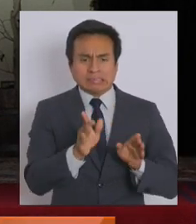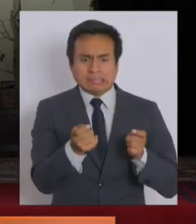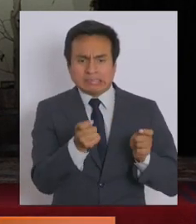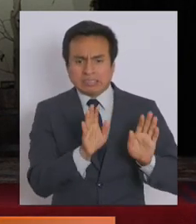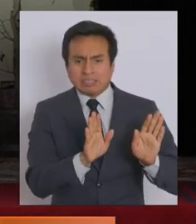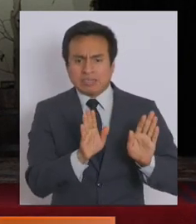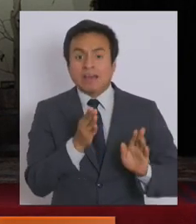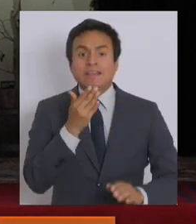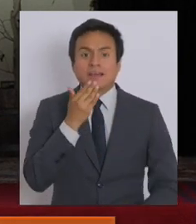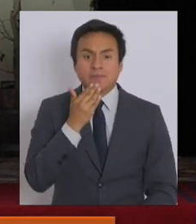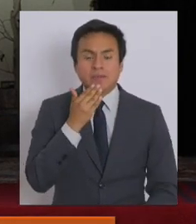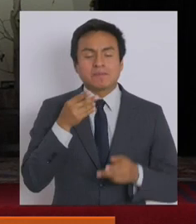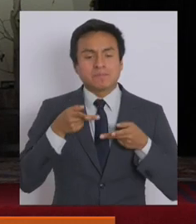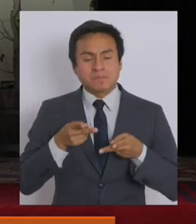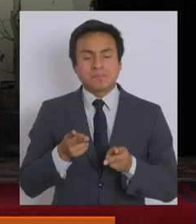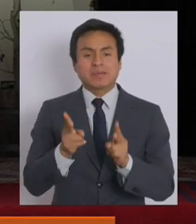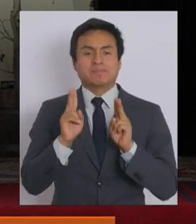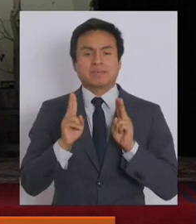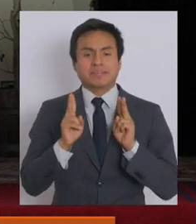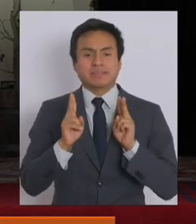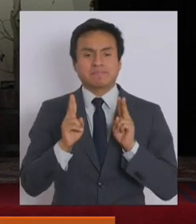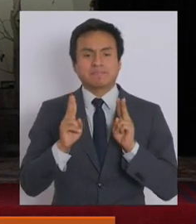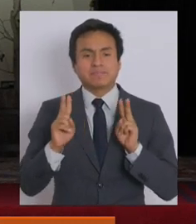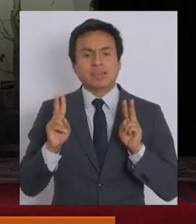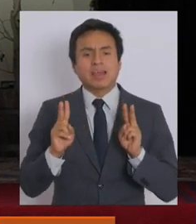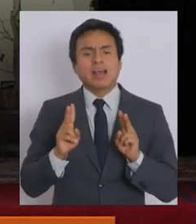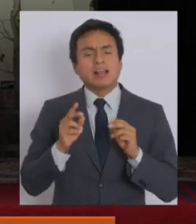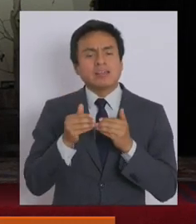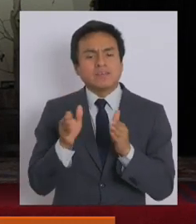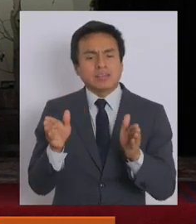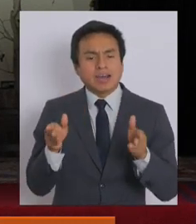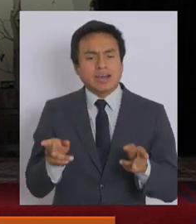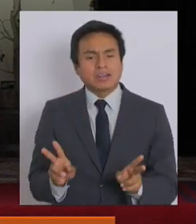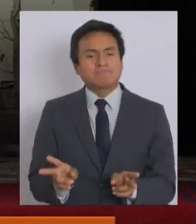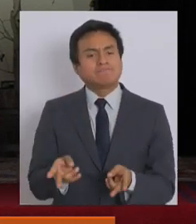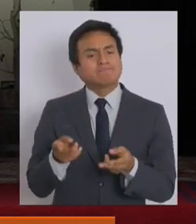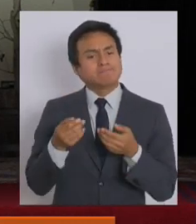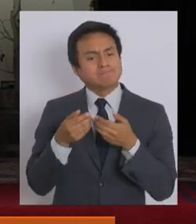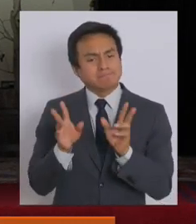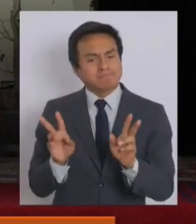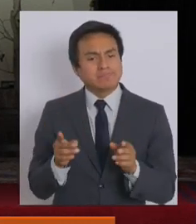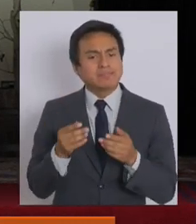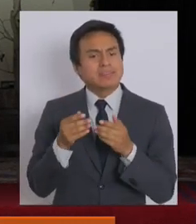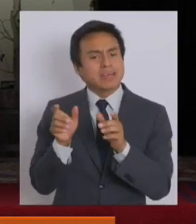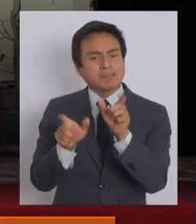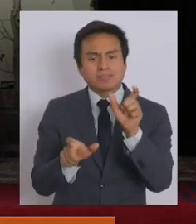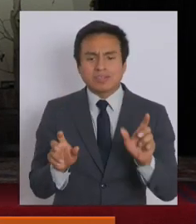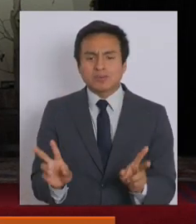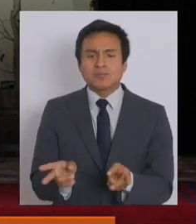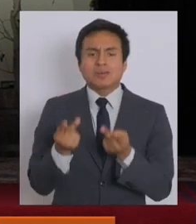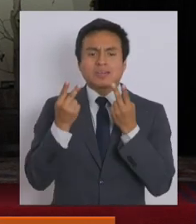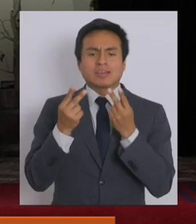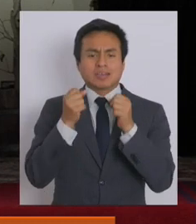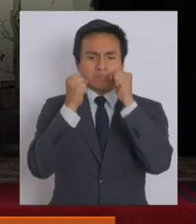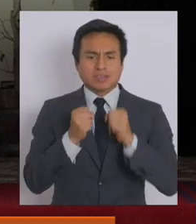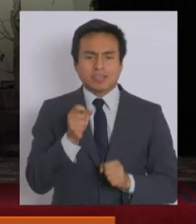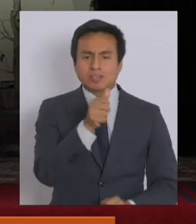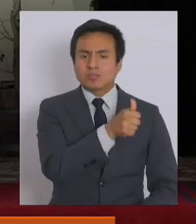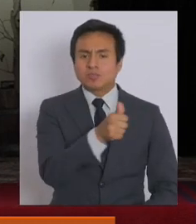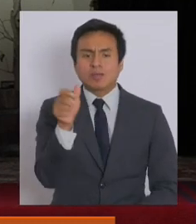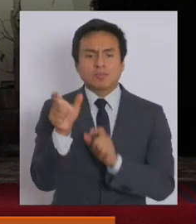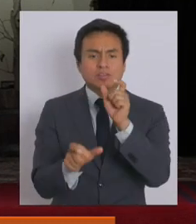y también nos va a permitir recuperar las libertades y recuperar las capacidades de todas las personas